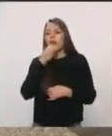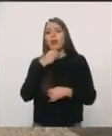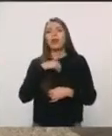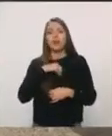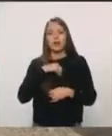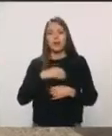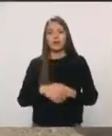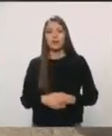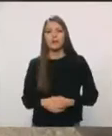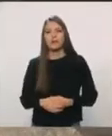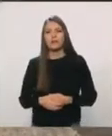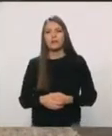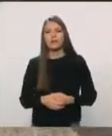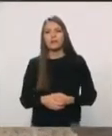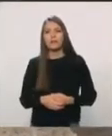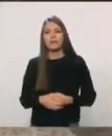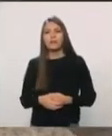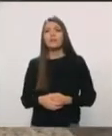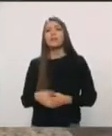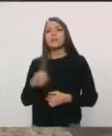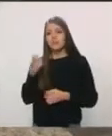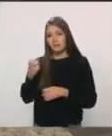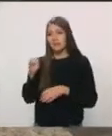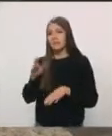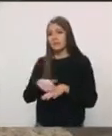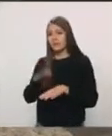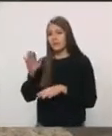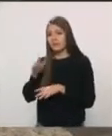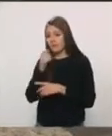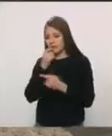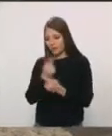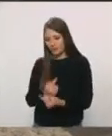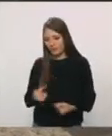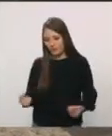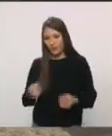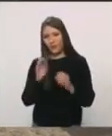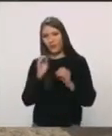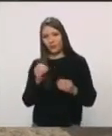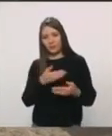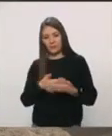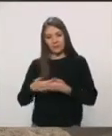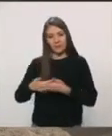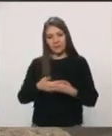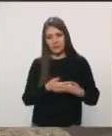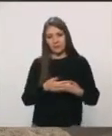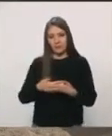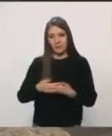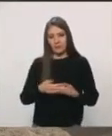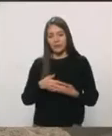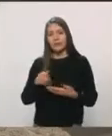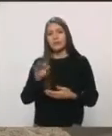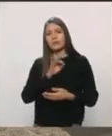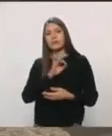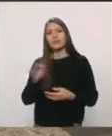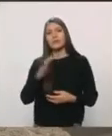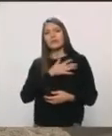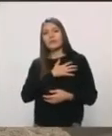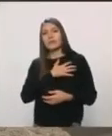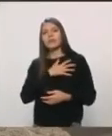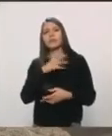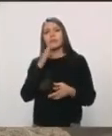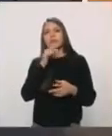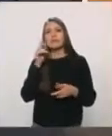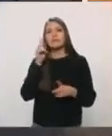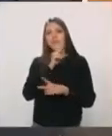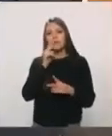Sí, digamos que la complicación principal que tendríamos con niños pequeños o con bebés, para llegar a un paro cardiorrespiratorio generalmente se ocasiona